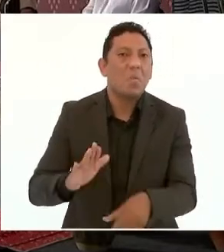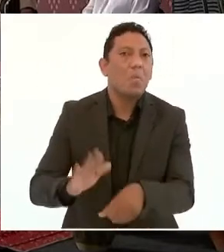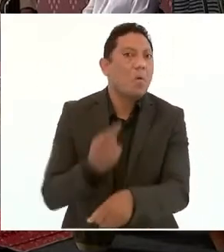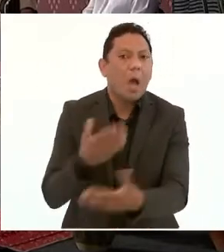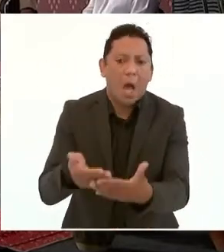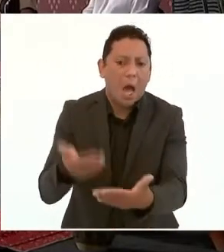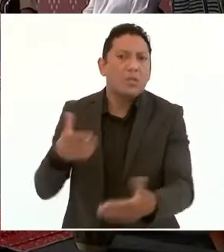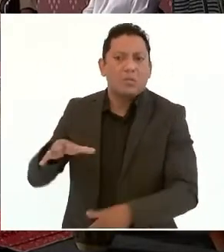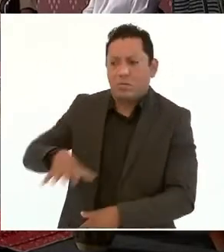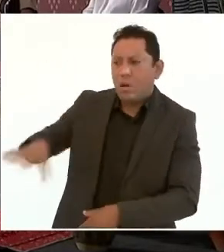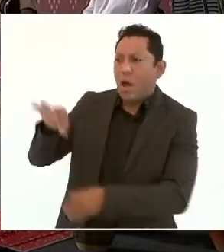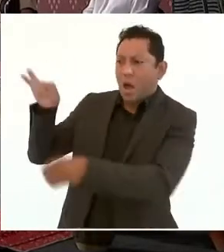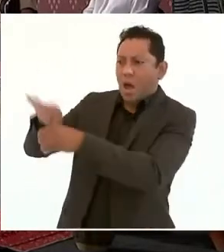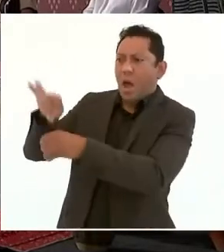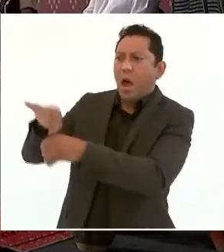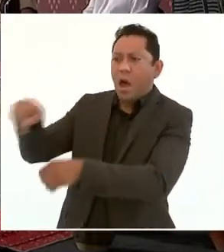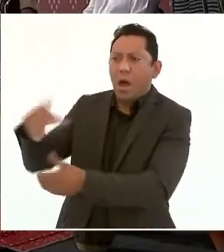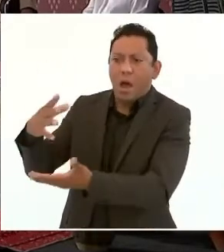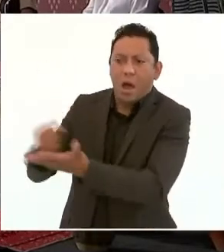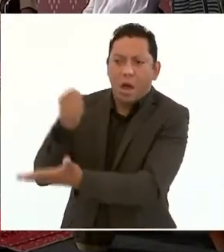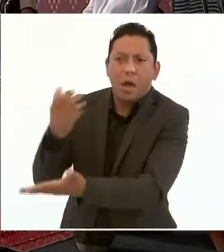voto popular.